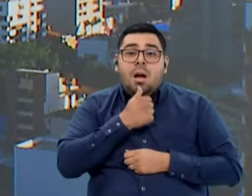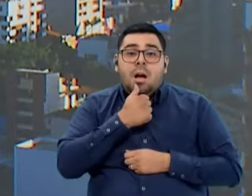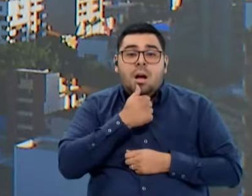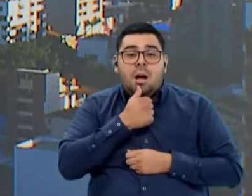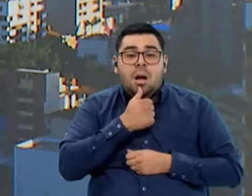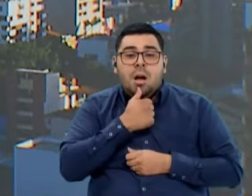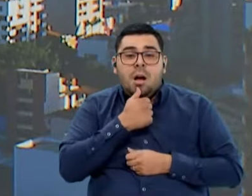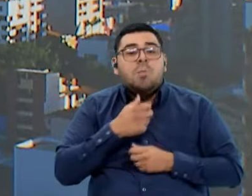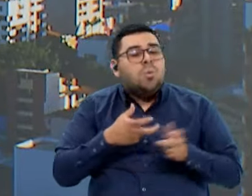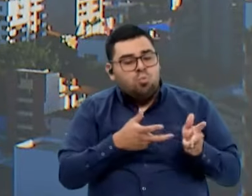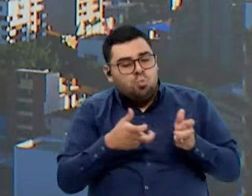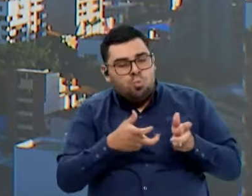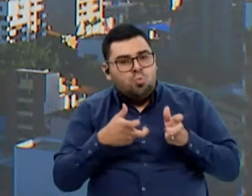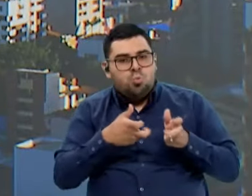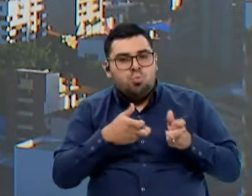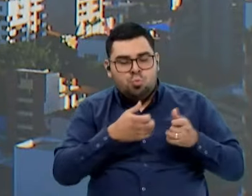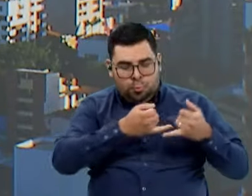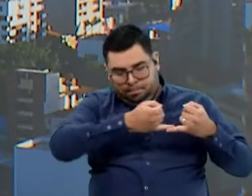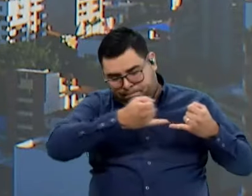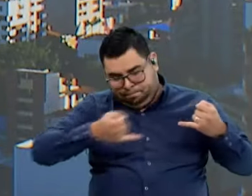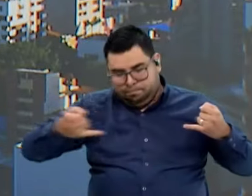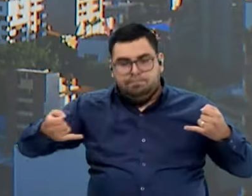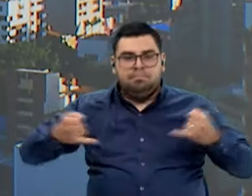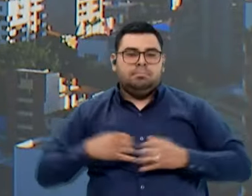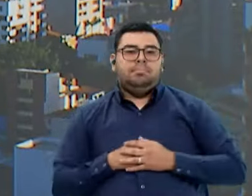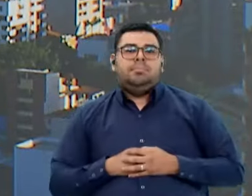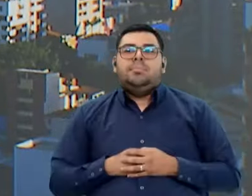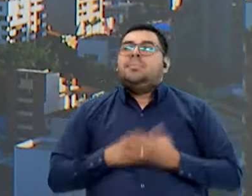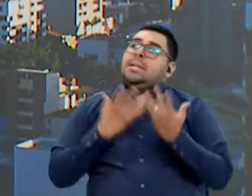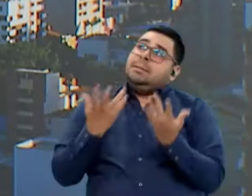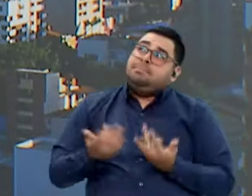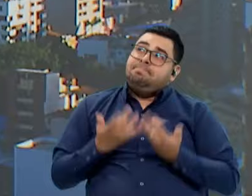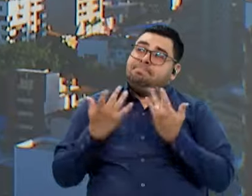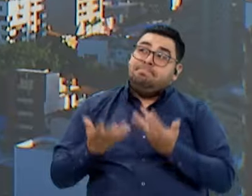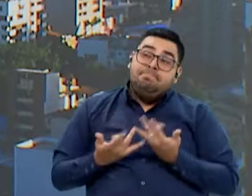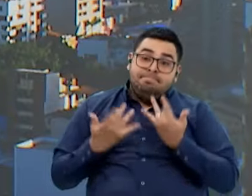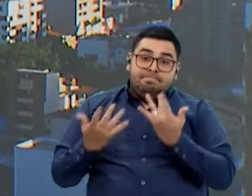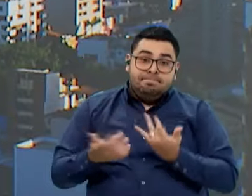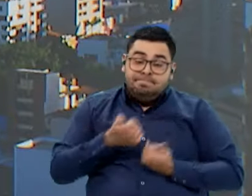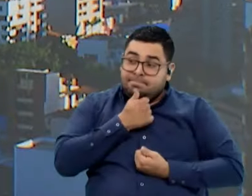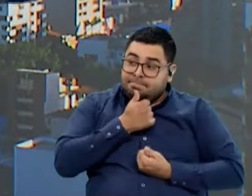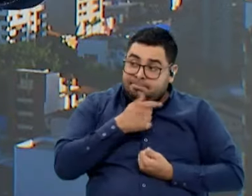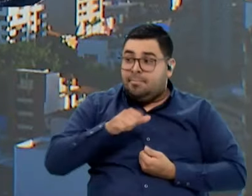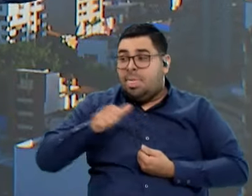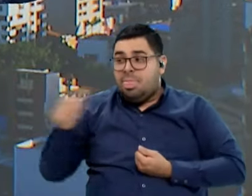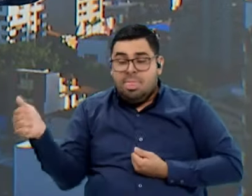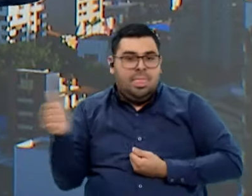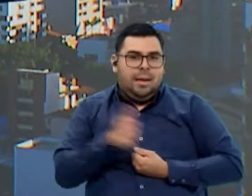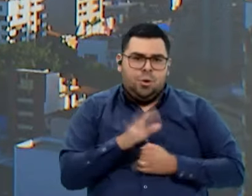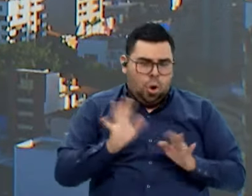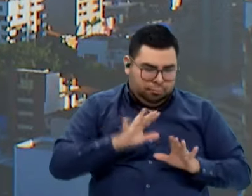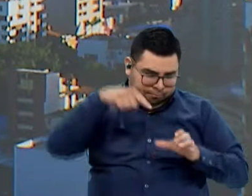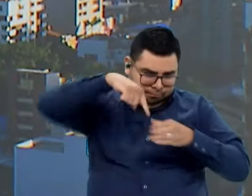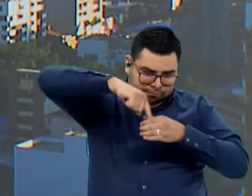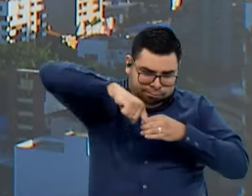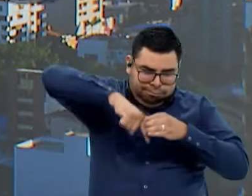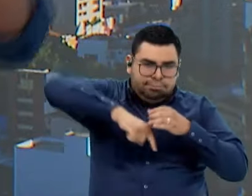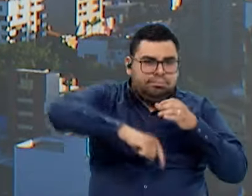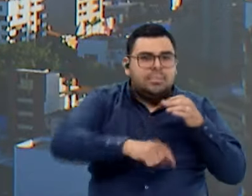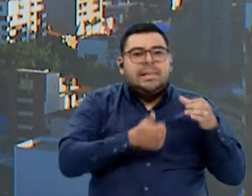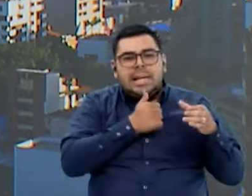más rápida de distribuir el agua y no esperar los trayectos largos de hacia donde puedan encontrar agua potable, que puede